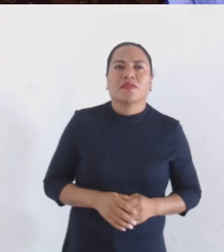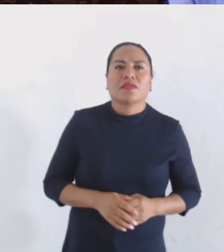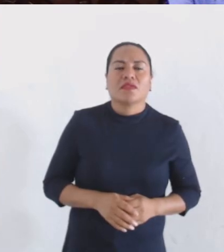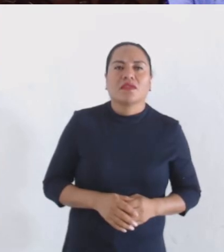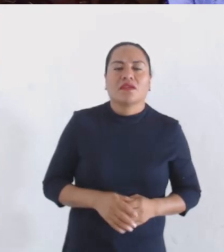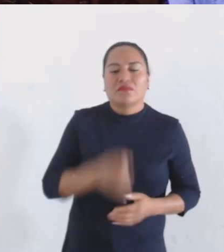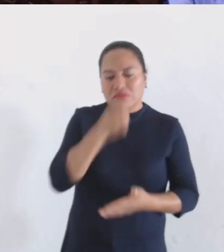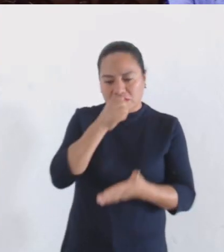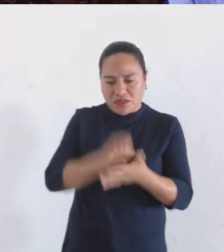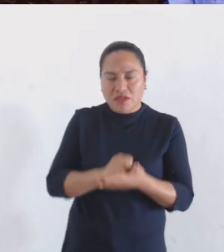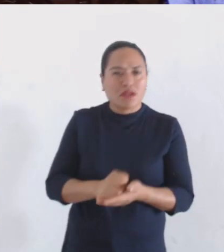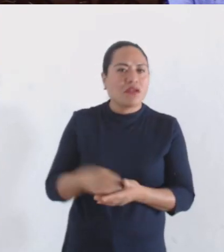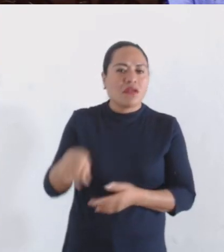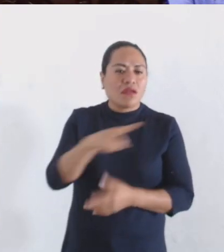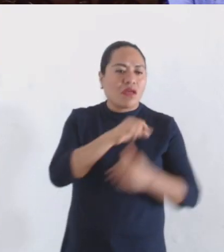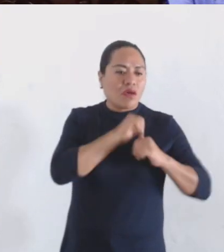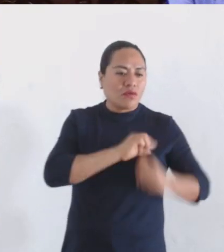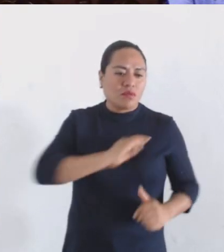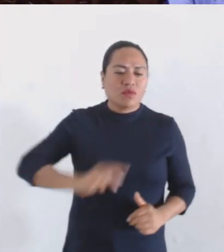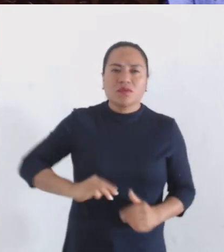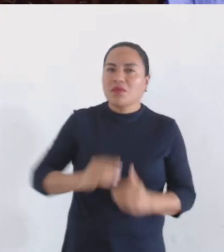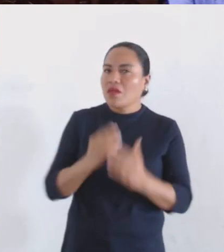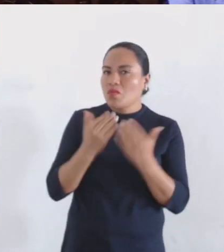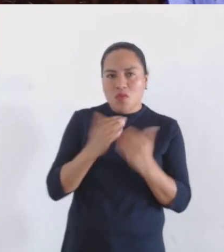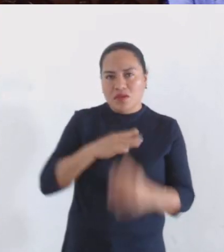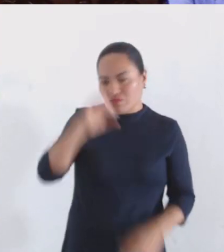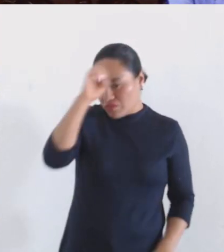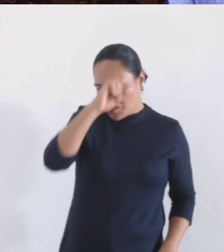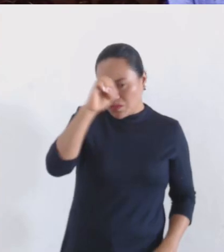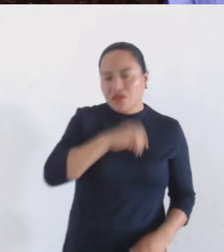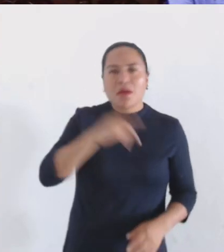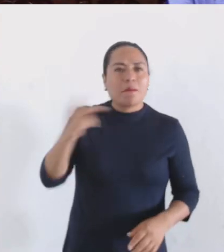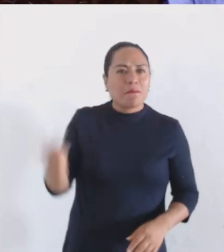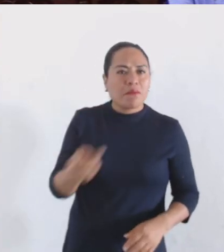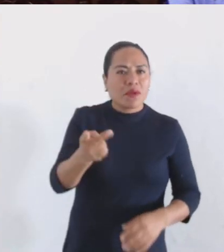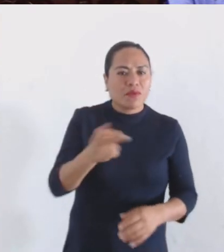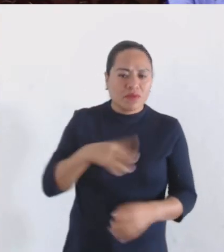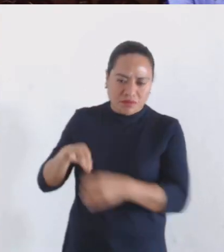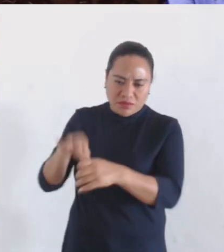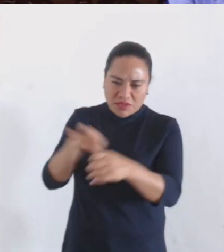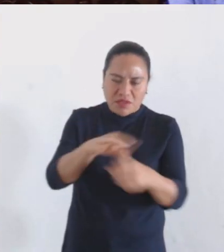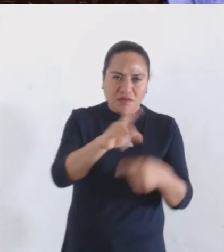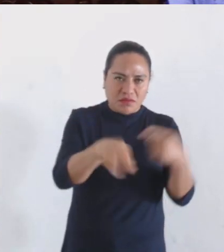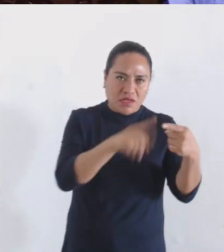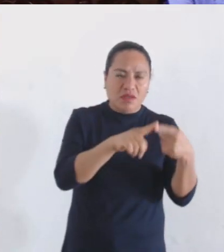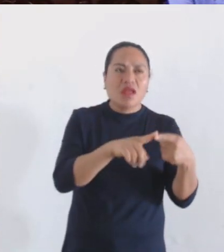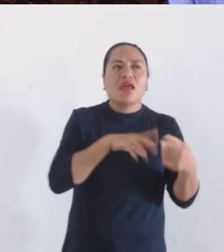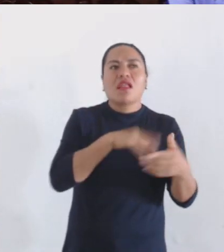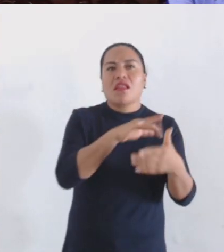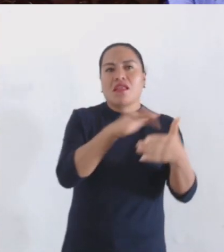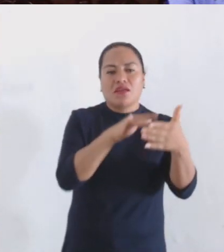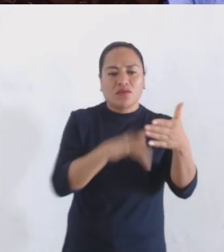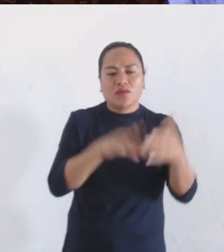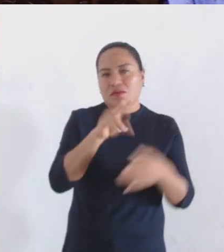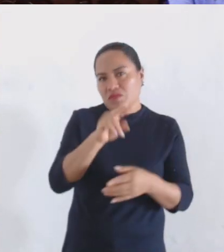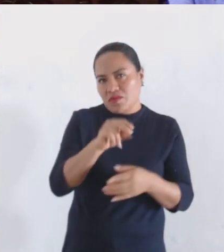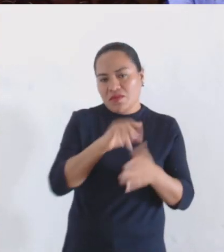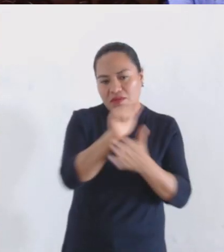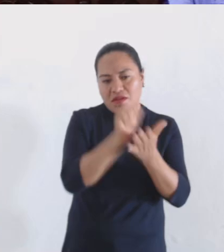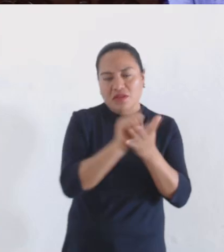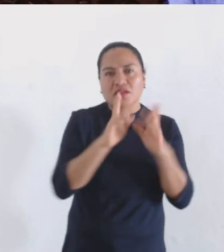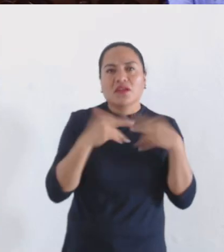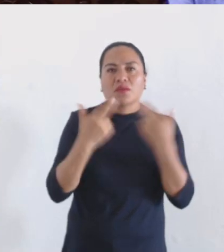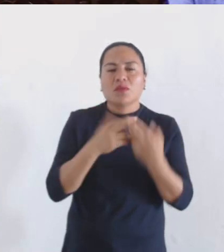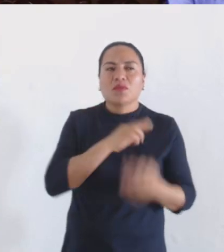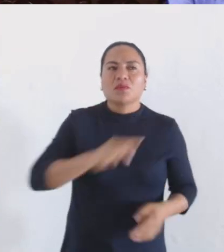Señora secretaria, de no existir intervención alguna, someta a la aprobación de este cuerpo colegiado en primer término, la dispensa de la lectura del proyecto del acta de la